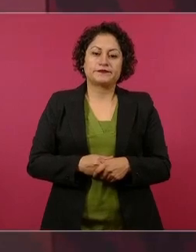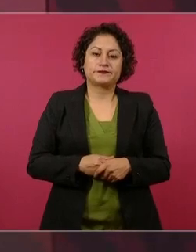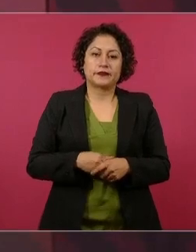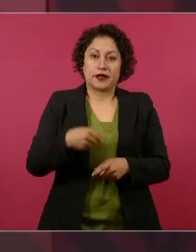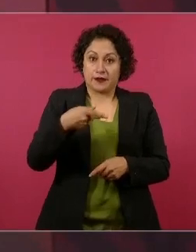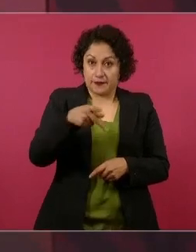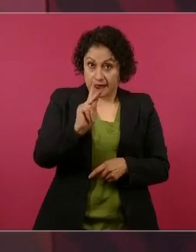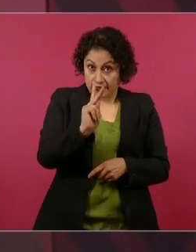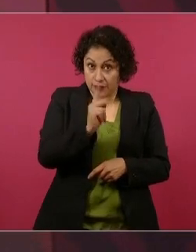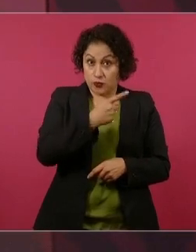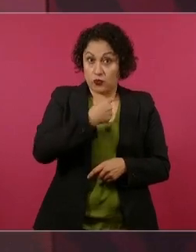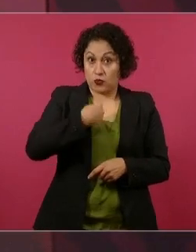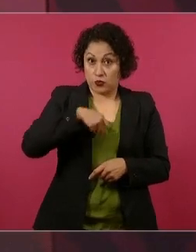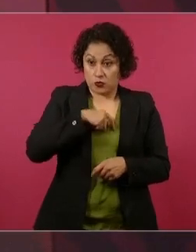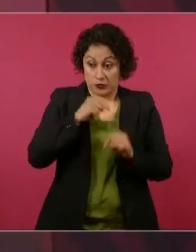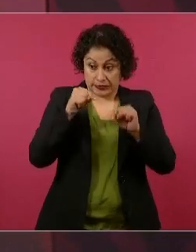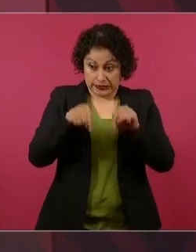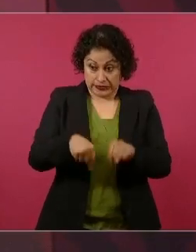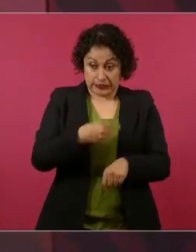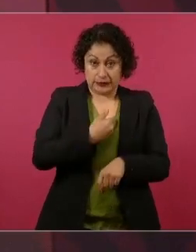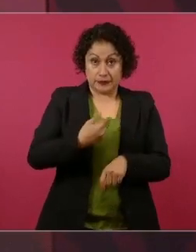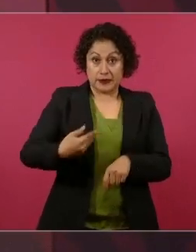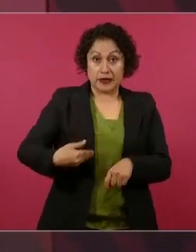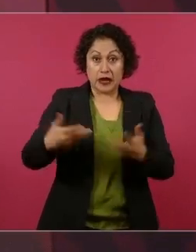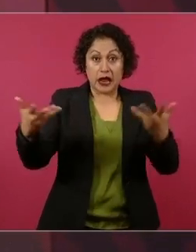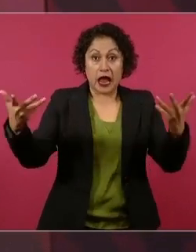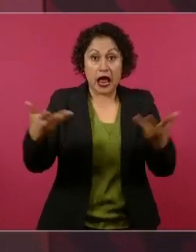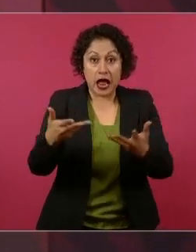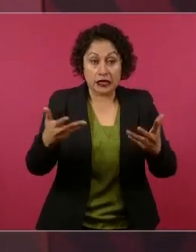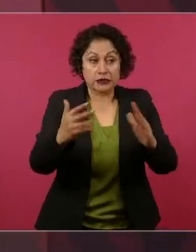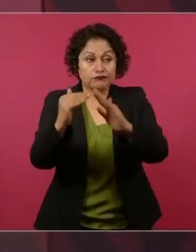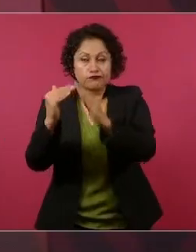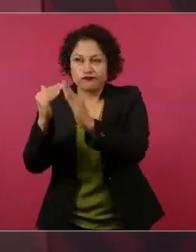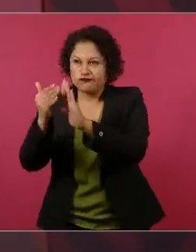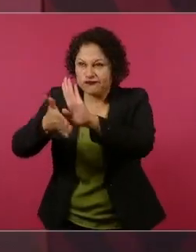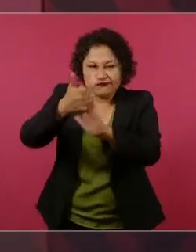viviendas como se hicieron